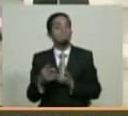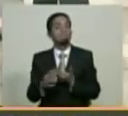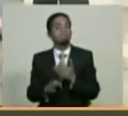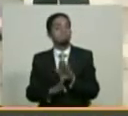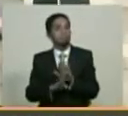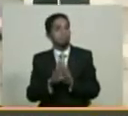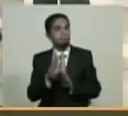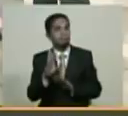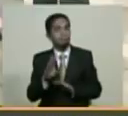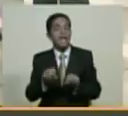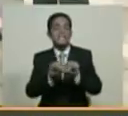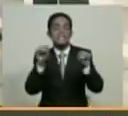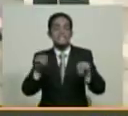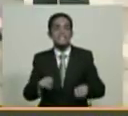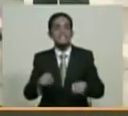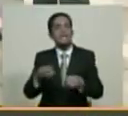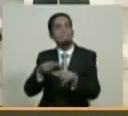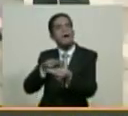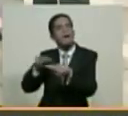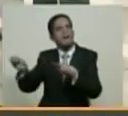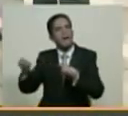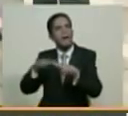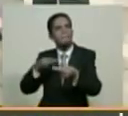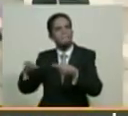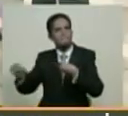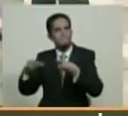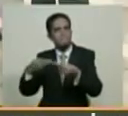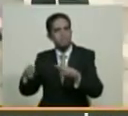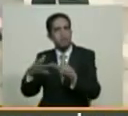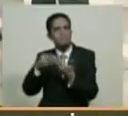sistema cambiario en el país, aumentando la oferta y la